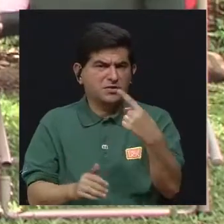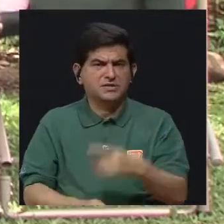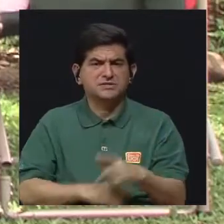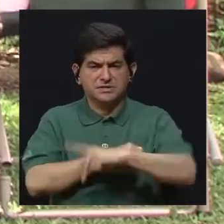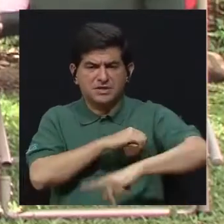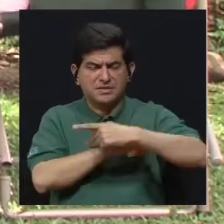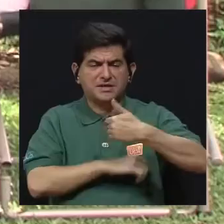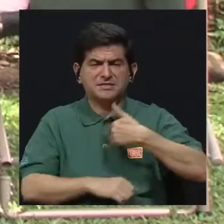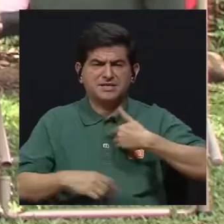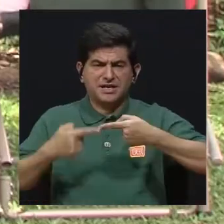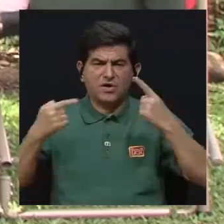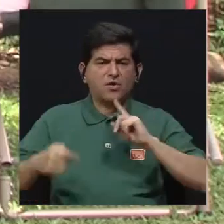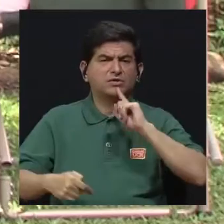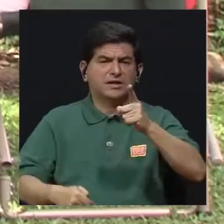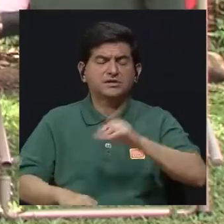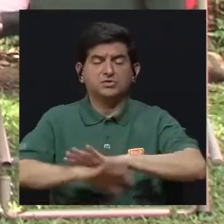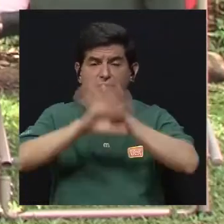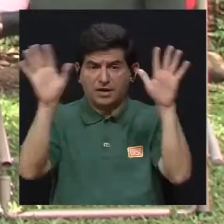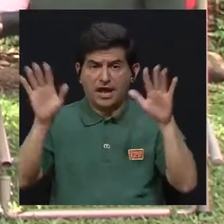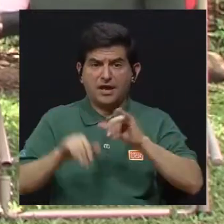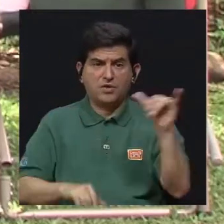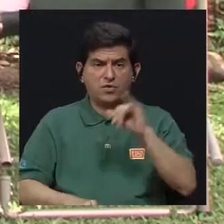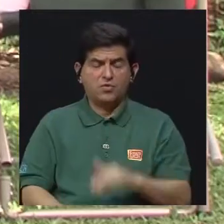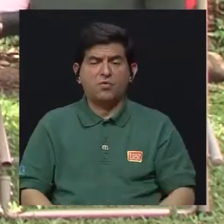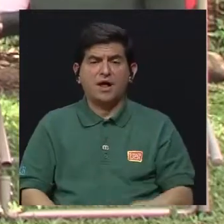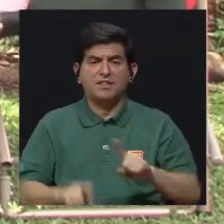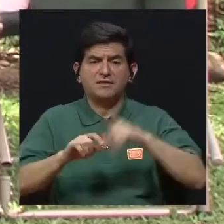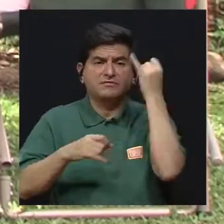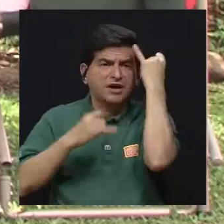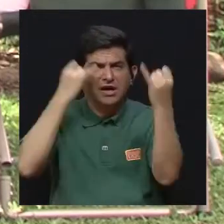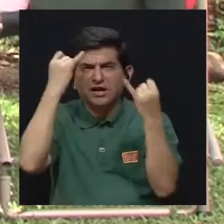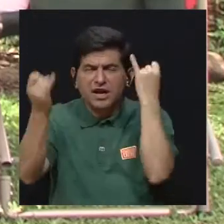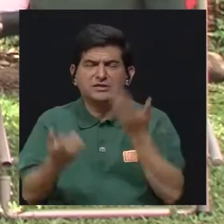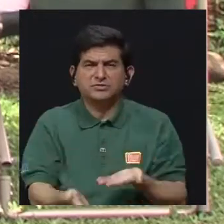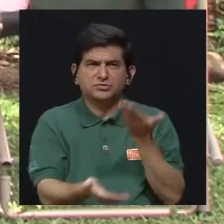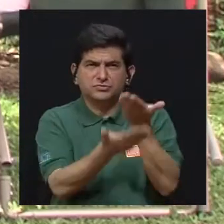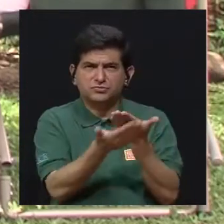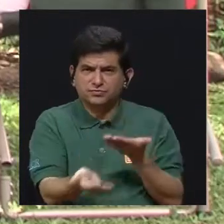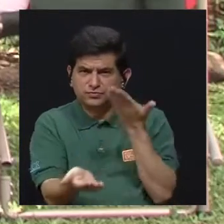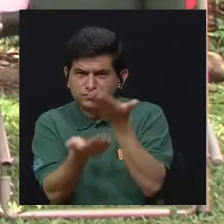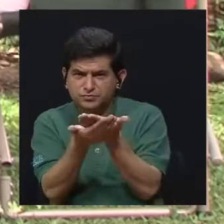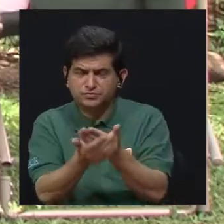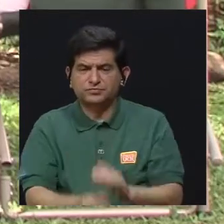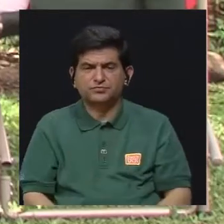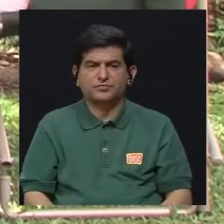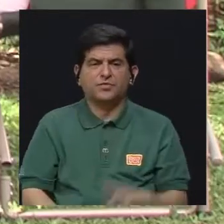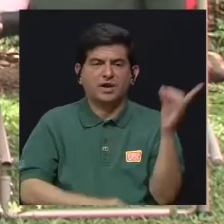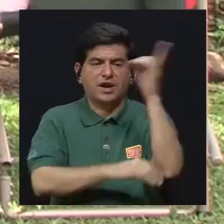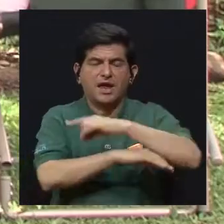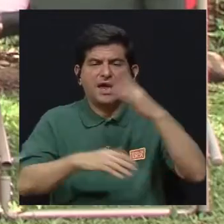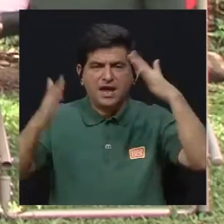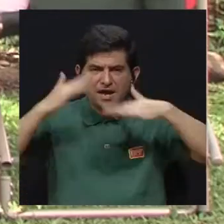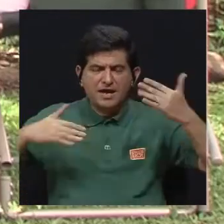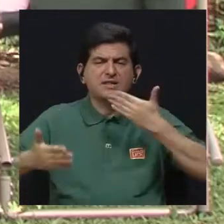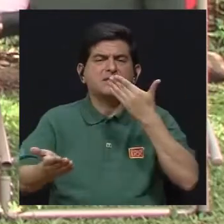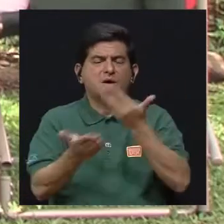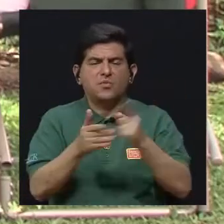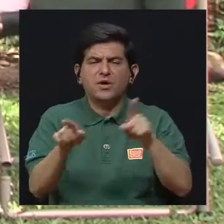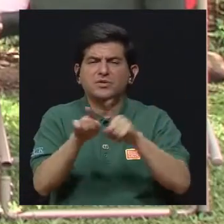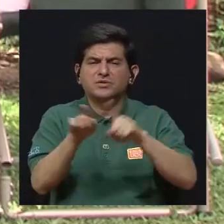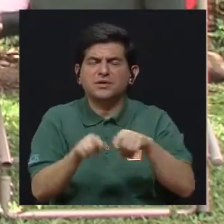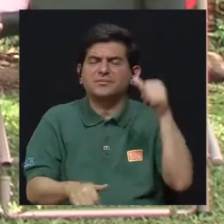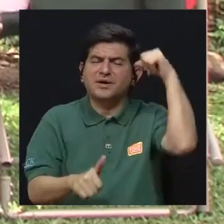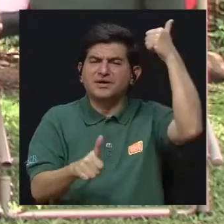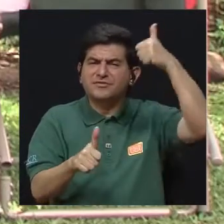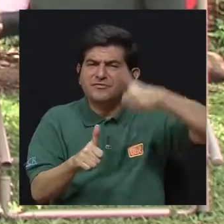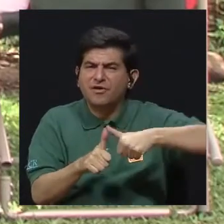bueno, el país tiene muchas contradicciones, claro, pero también hay muchas iniciativas, también hay propuestas. Y en el marco del Día del Ambiente sería bueno también como